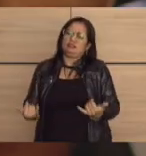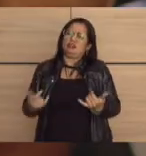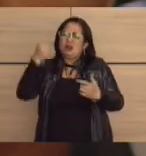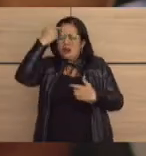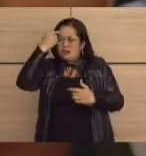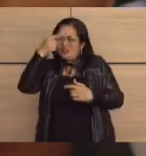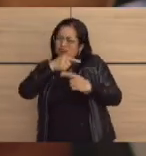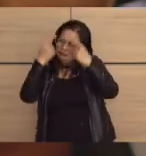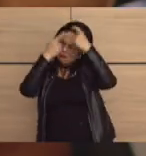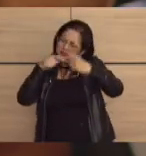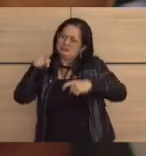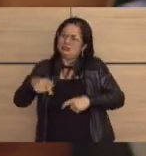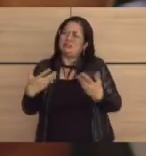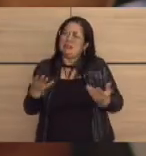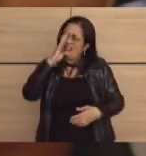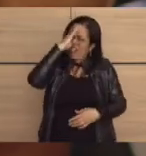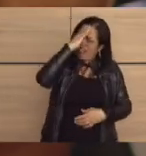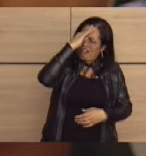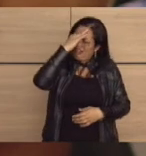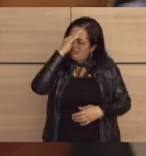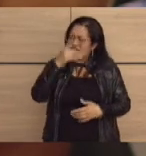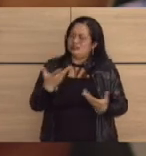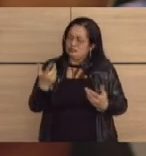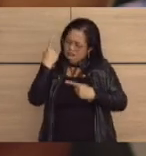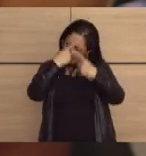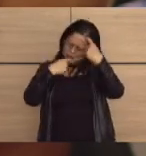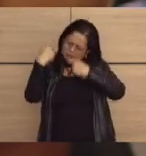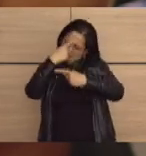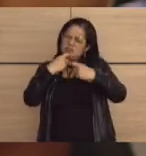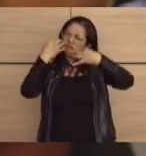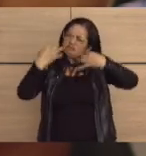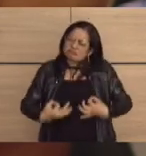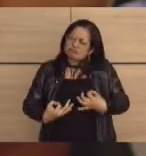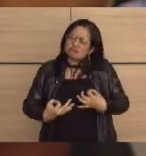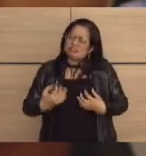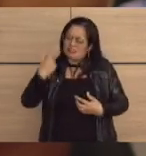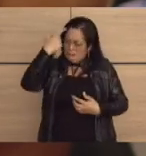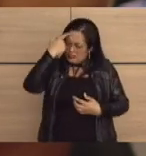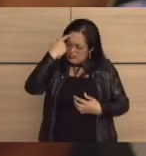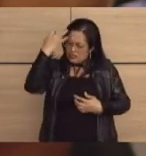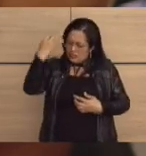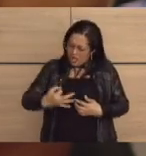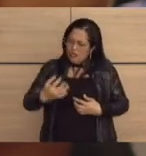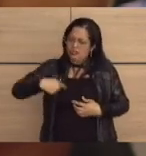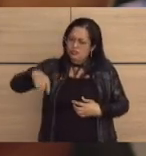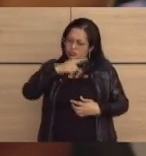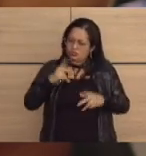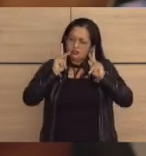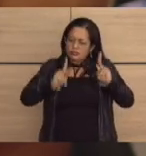está en duda, y todos nos preguntamos si de verdad lo ideal para la humanidad es